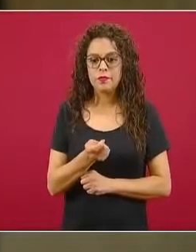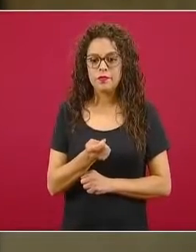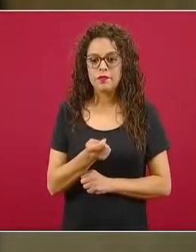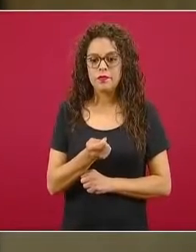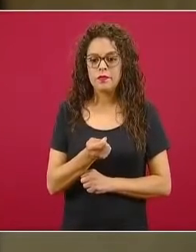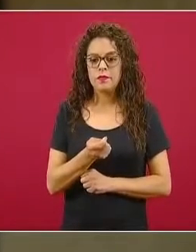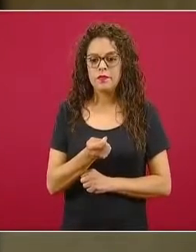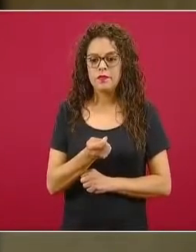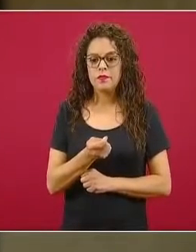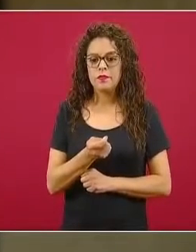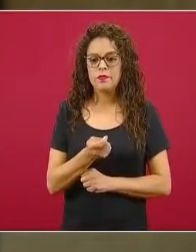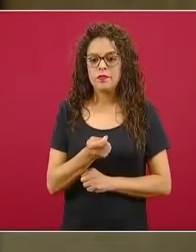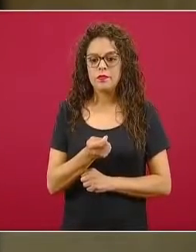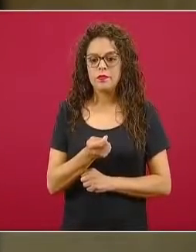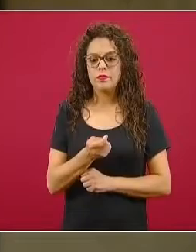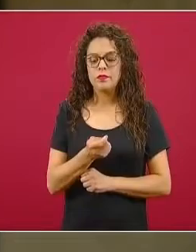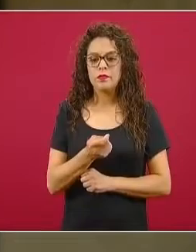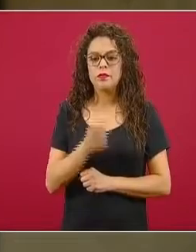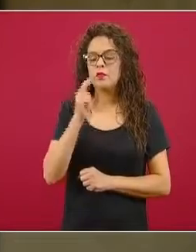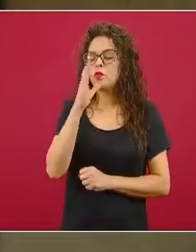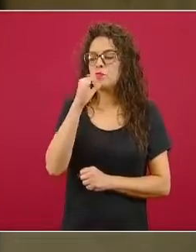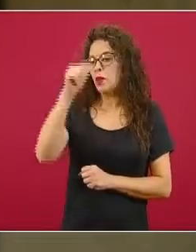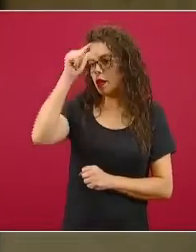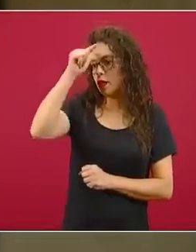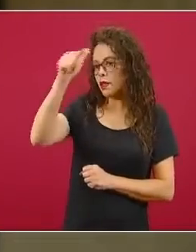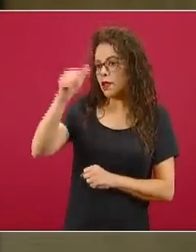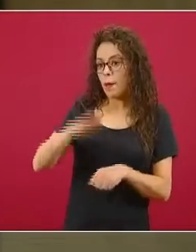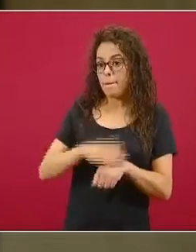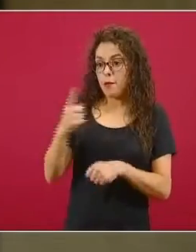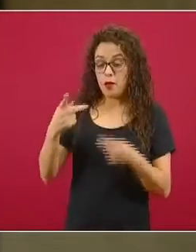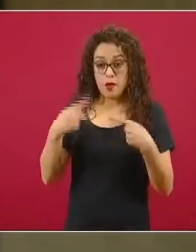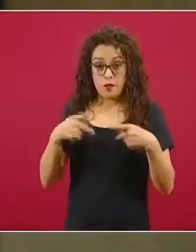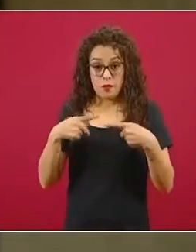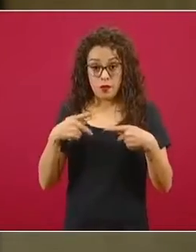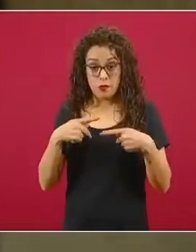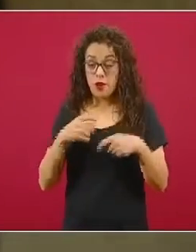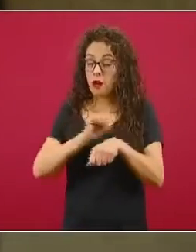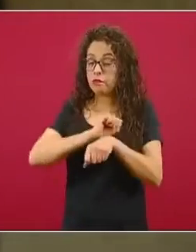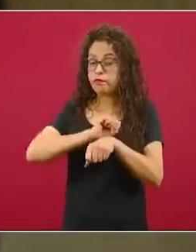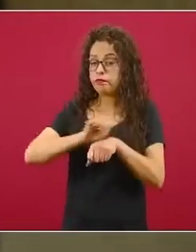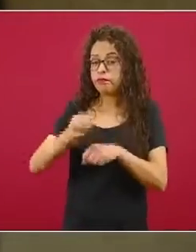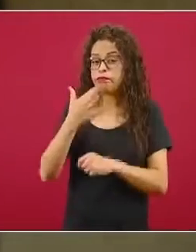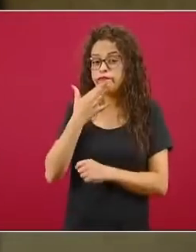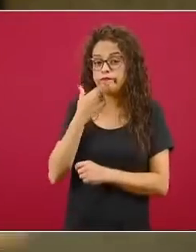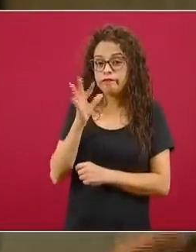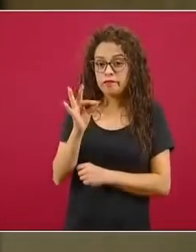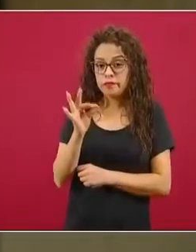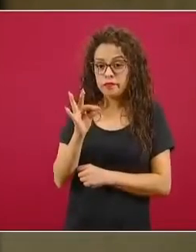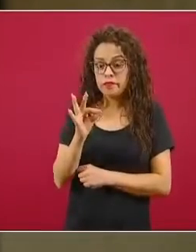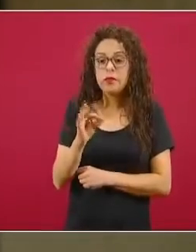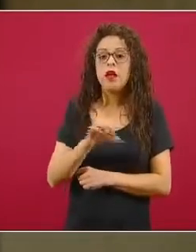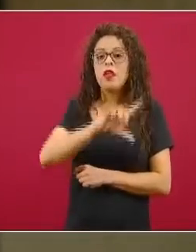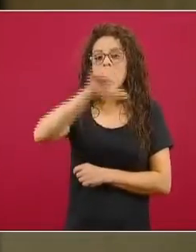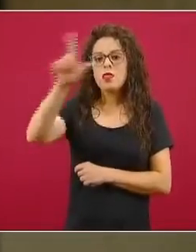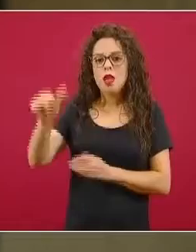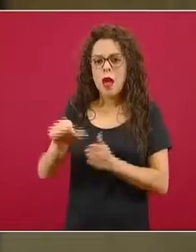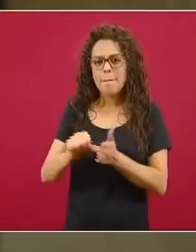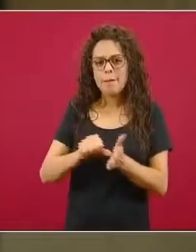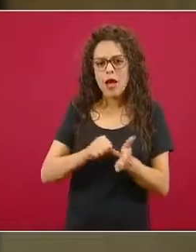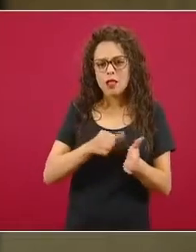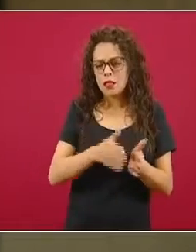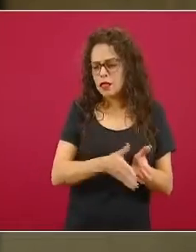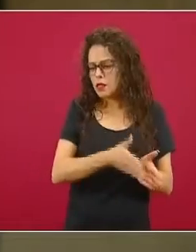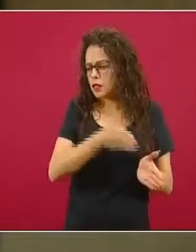que no se distinguen porque las personas o tuvieron un caso moderado o un caso leve y es hasta meses después que empiezan a tener